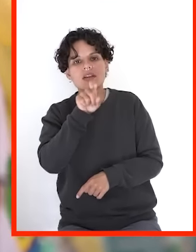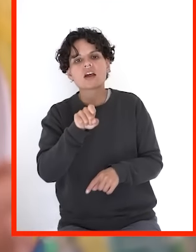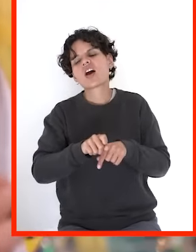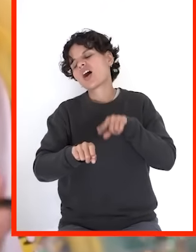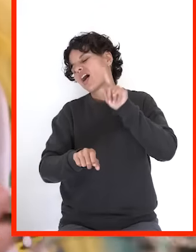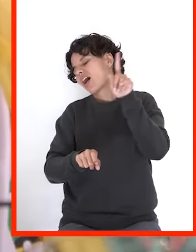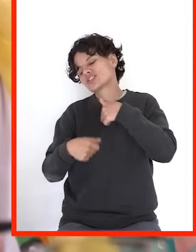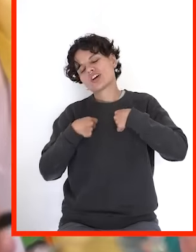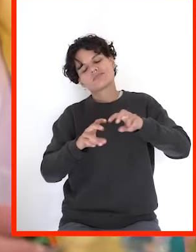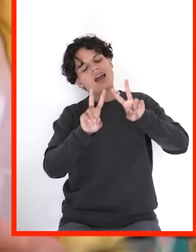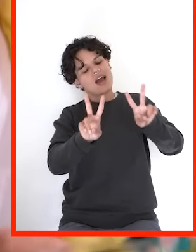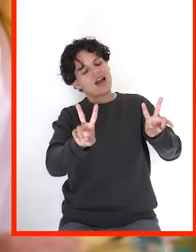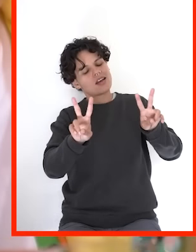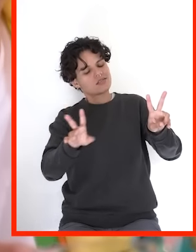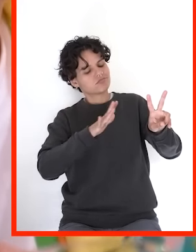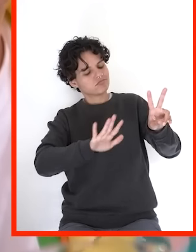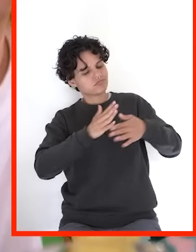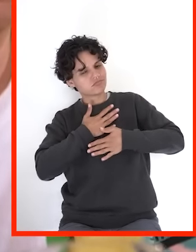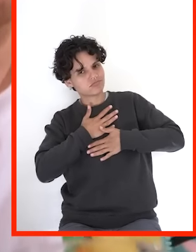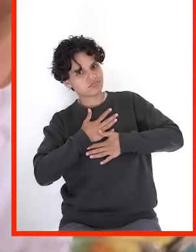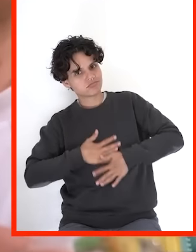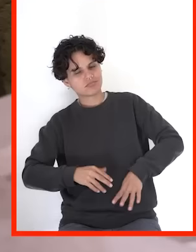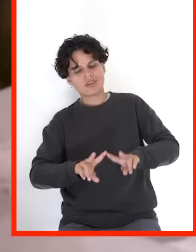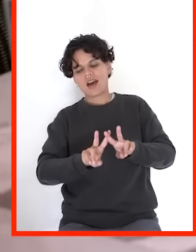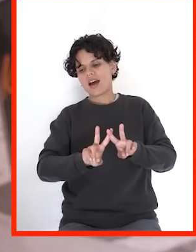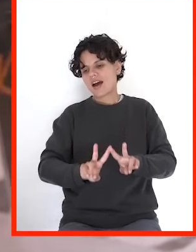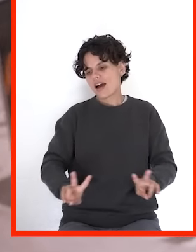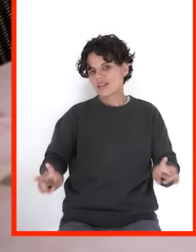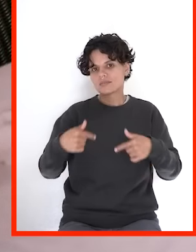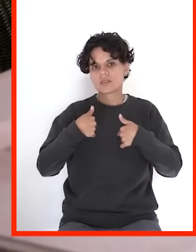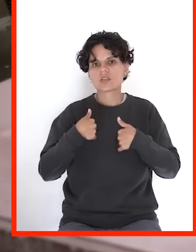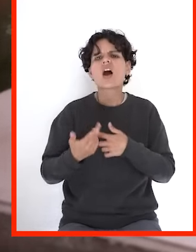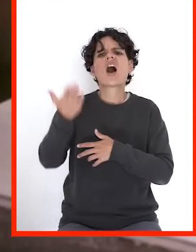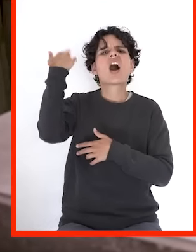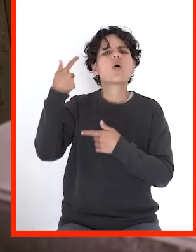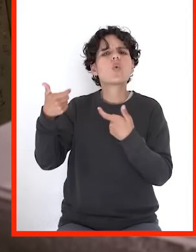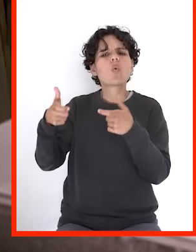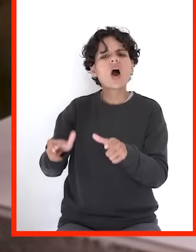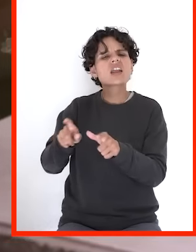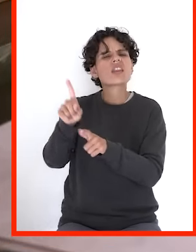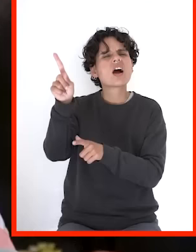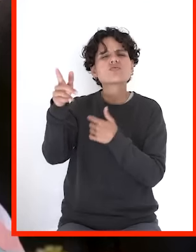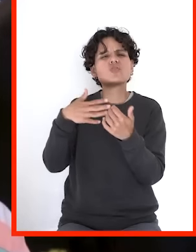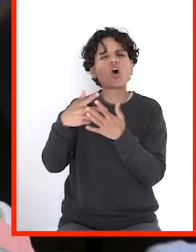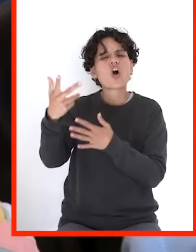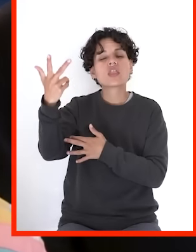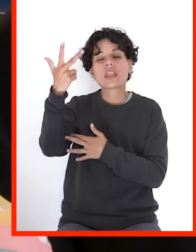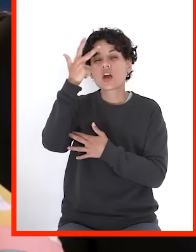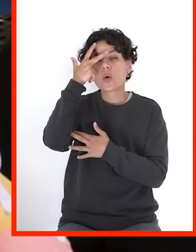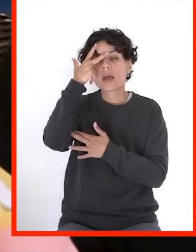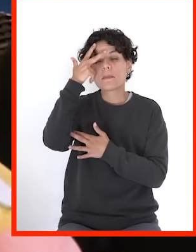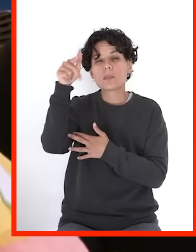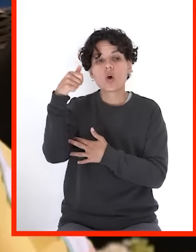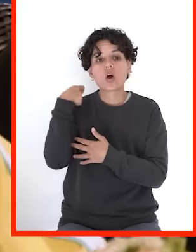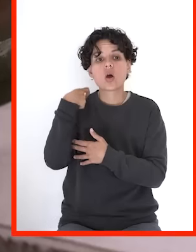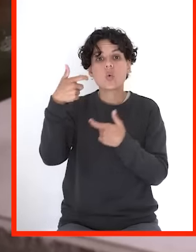nobleza ahí, tranquilo. Pura nobleza. Pura paz. Sí. Bueno, una vez casi mataste a un guardia en Copiapó. ¿O no? ¿O no?